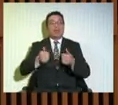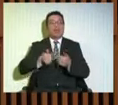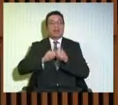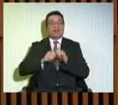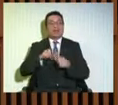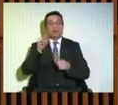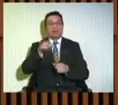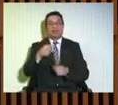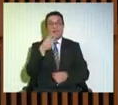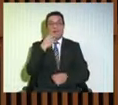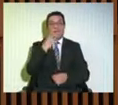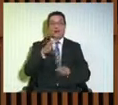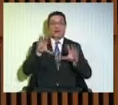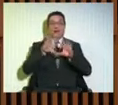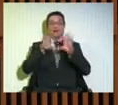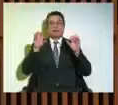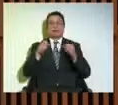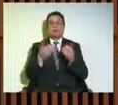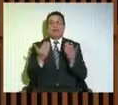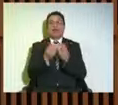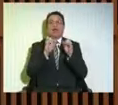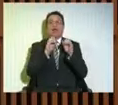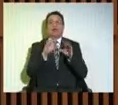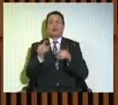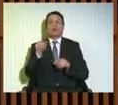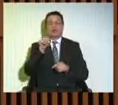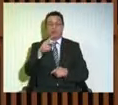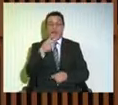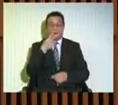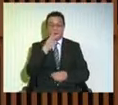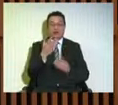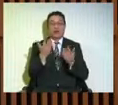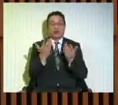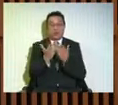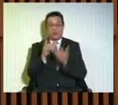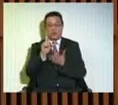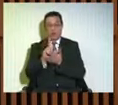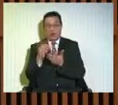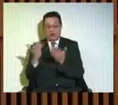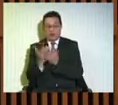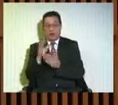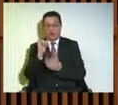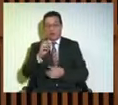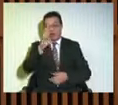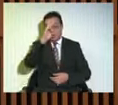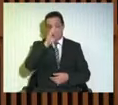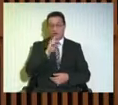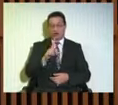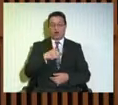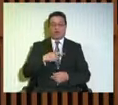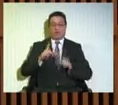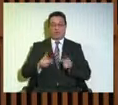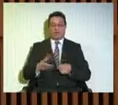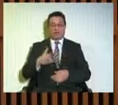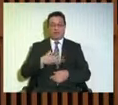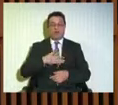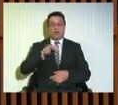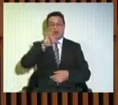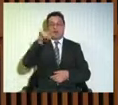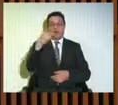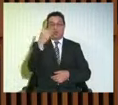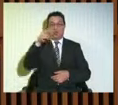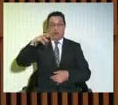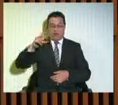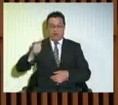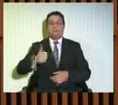estamos viendo en el sistema educativo, que estamos viendo en nuestros establecimientos y dentro del rol que nos corresponde, Junaef va a estar ahí